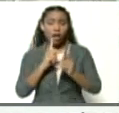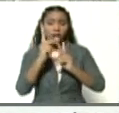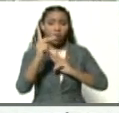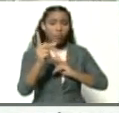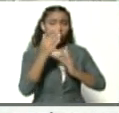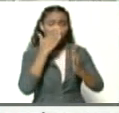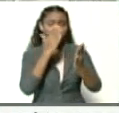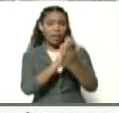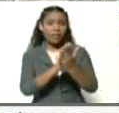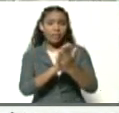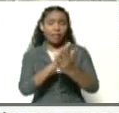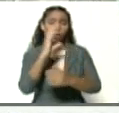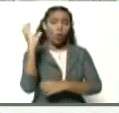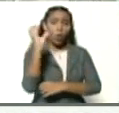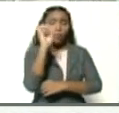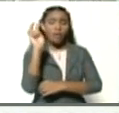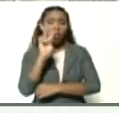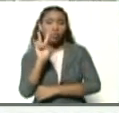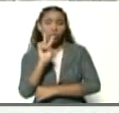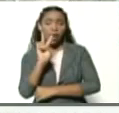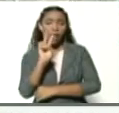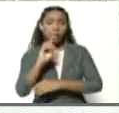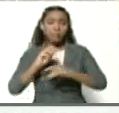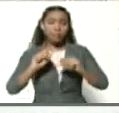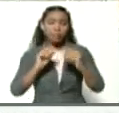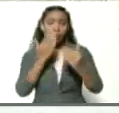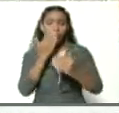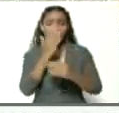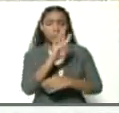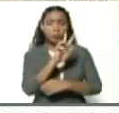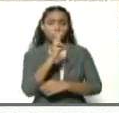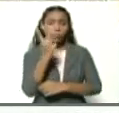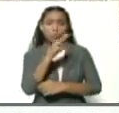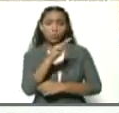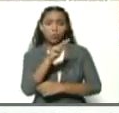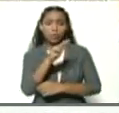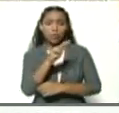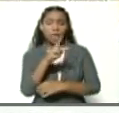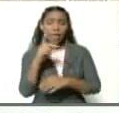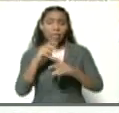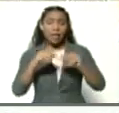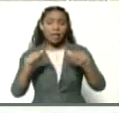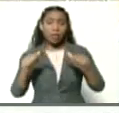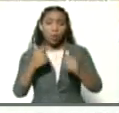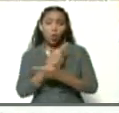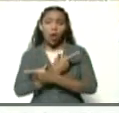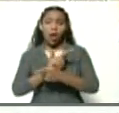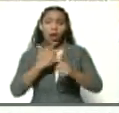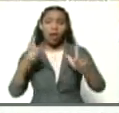más de frontera con Colombia en territorio venezolano es territorio libre